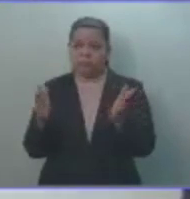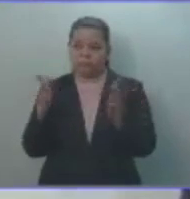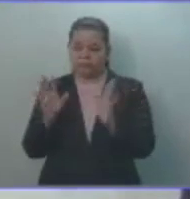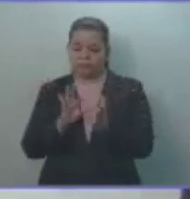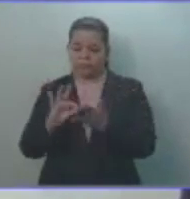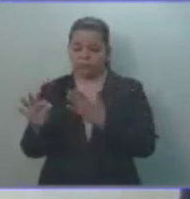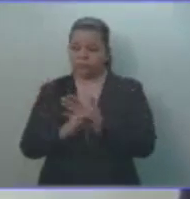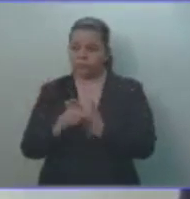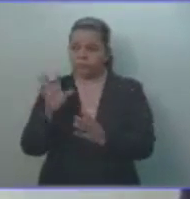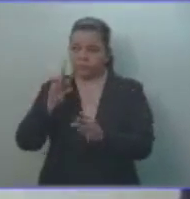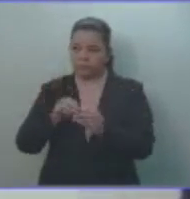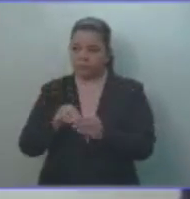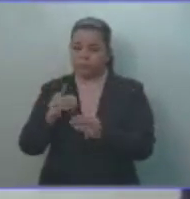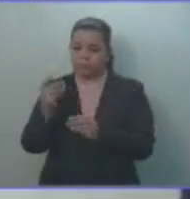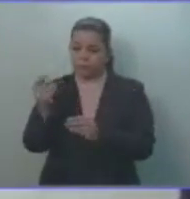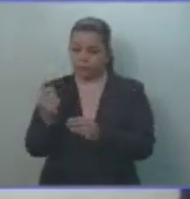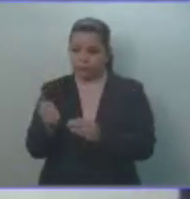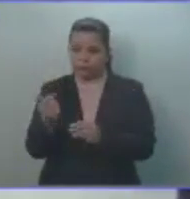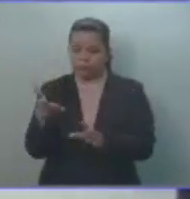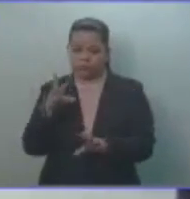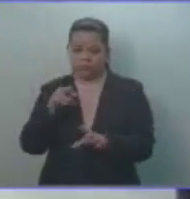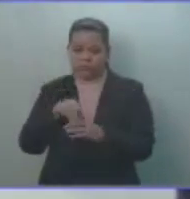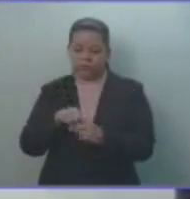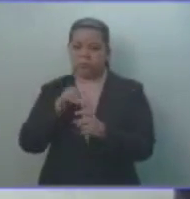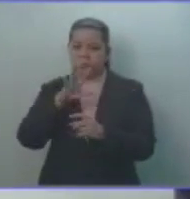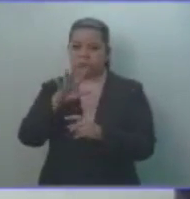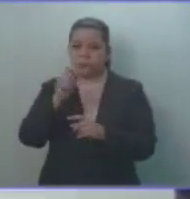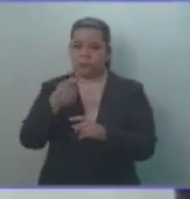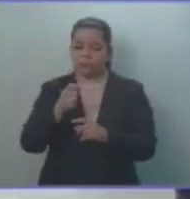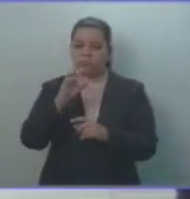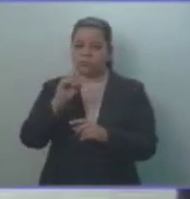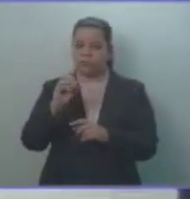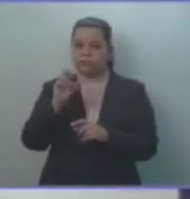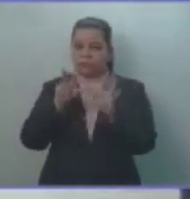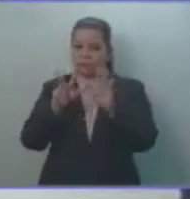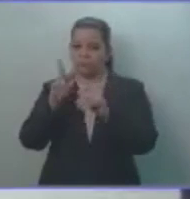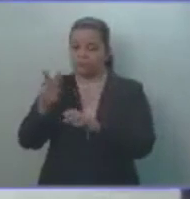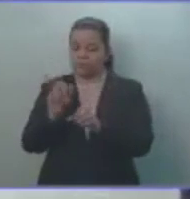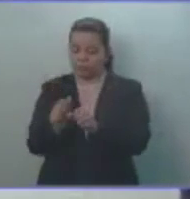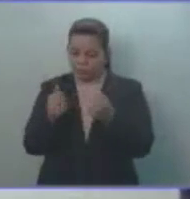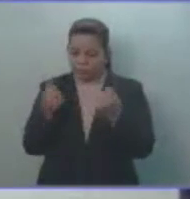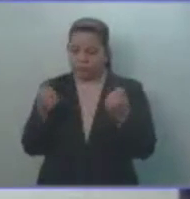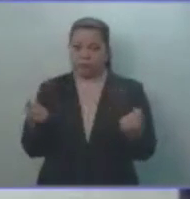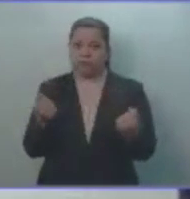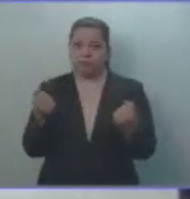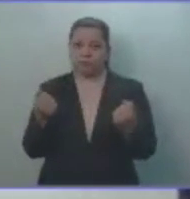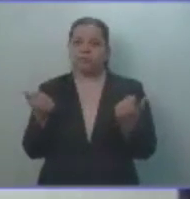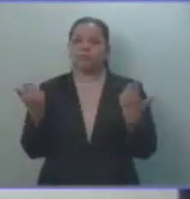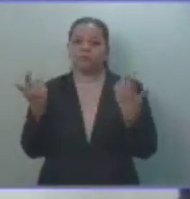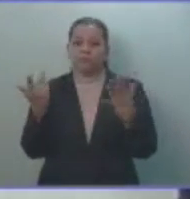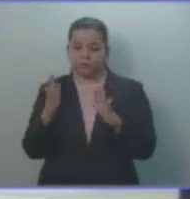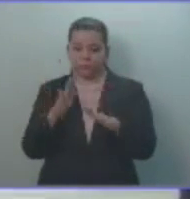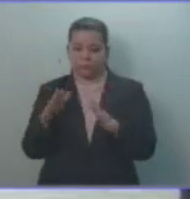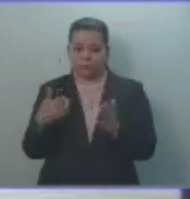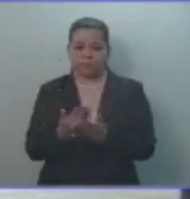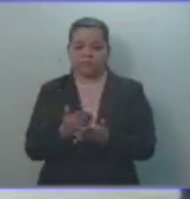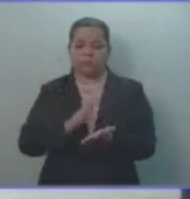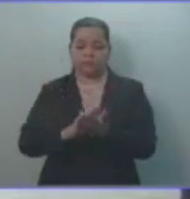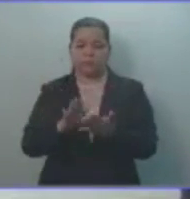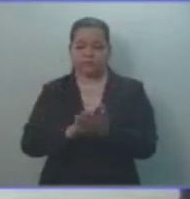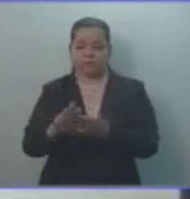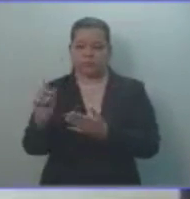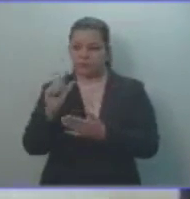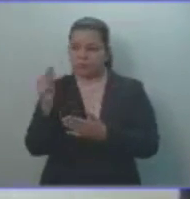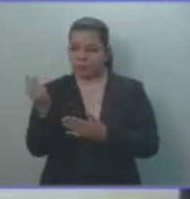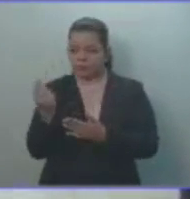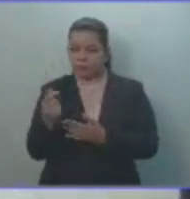proyecta un total de recursos internos por 5.082 millones, complementados con desembolso de préstamos externos